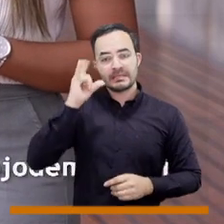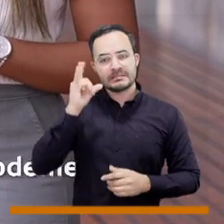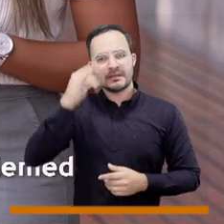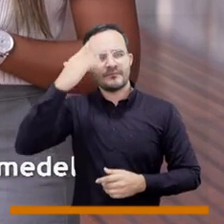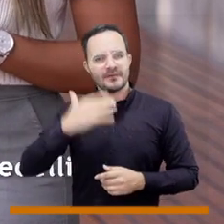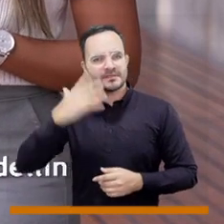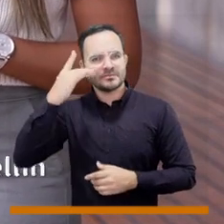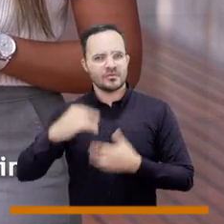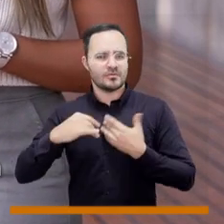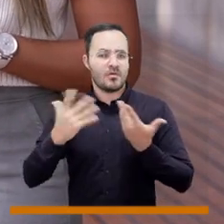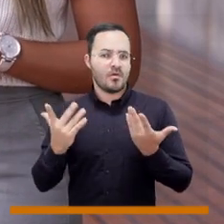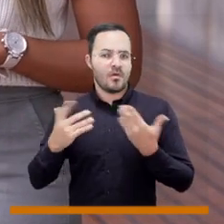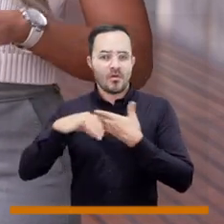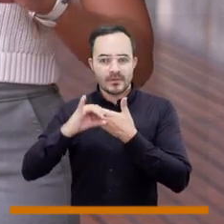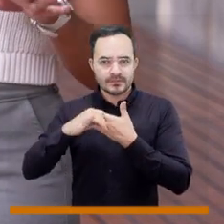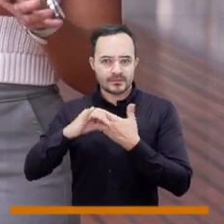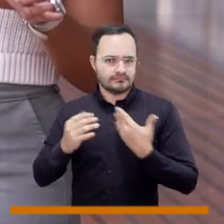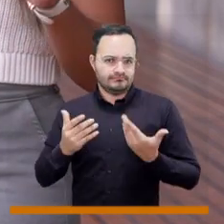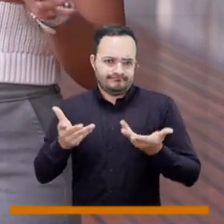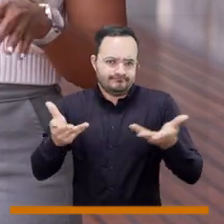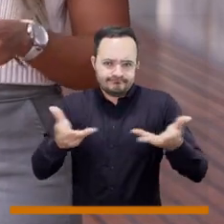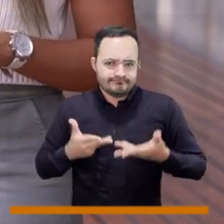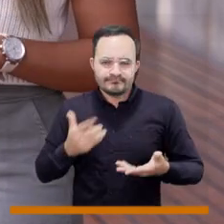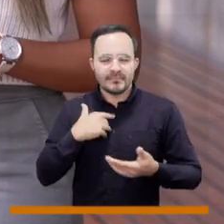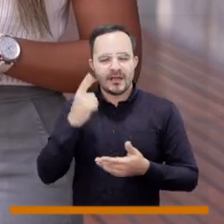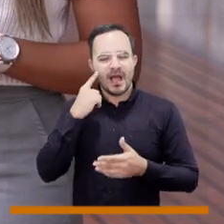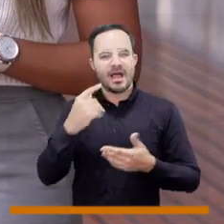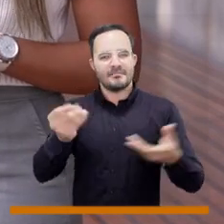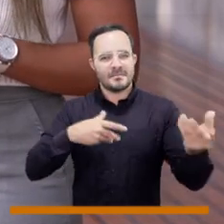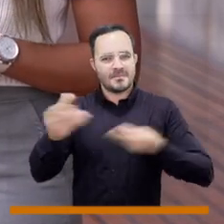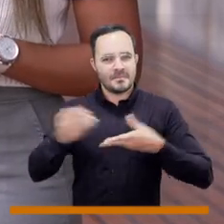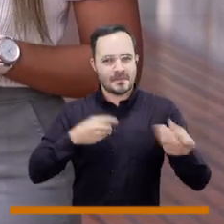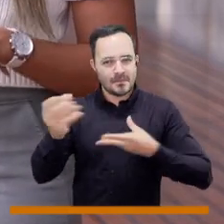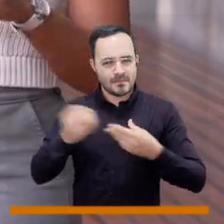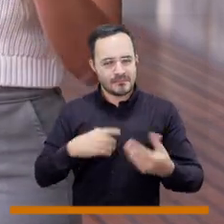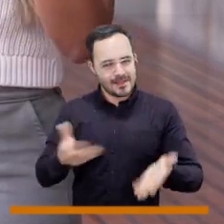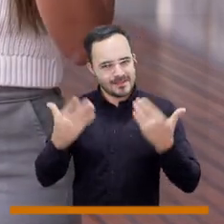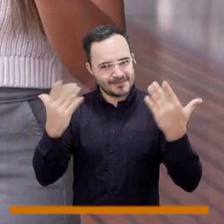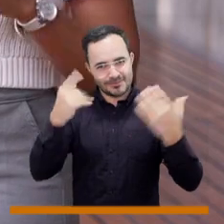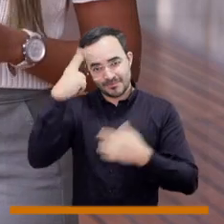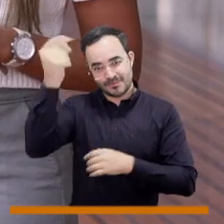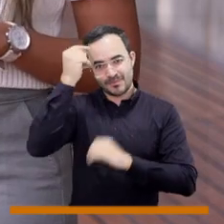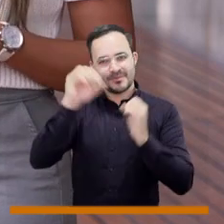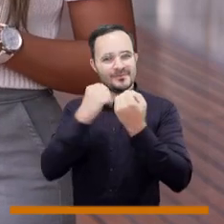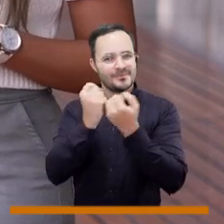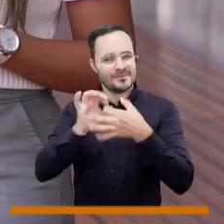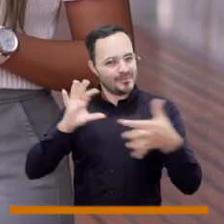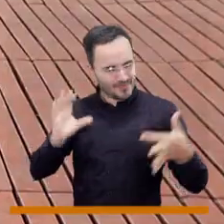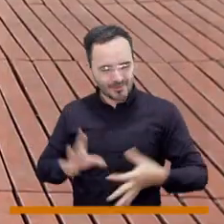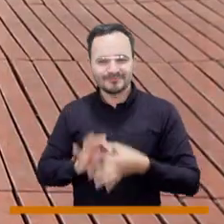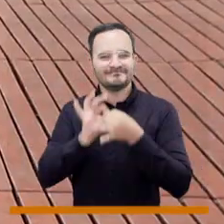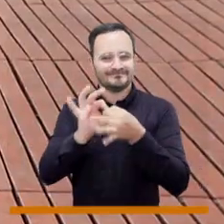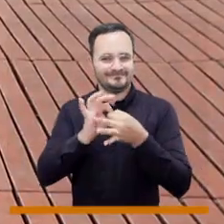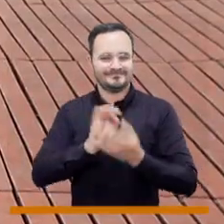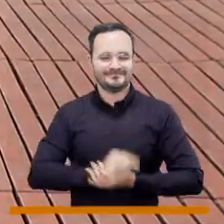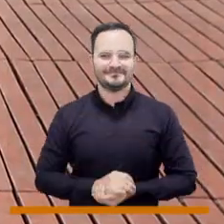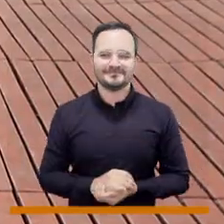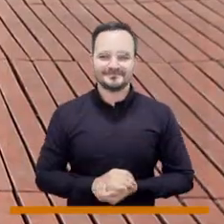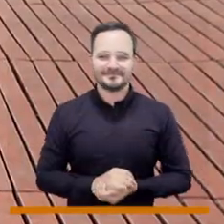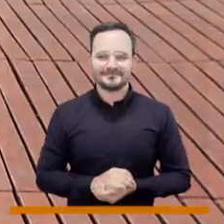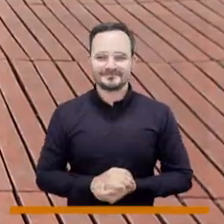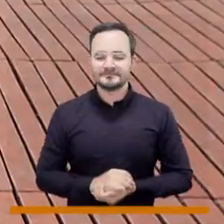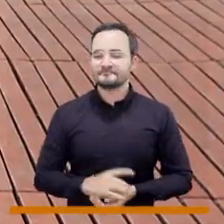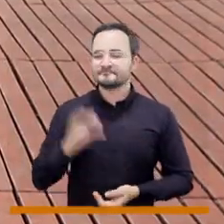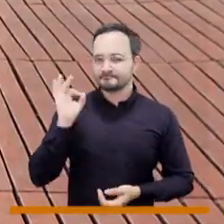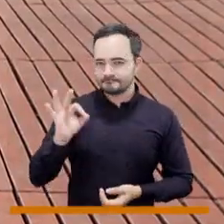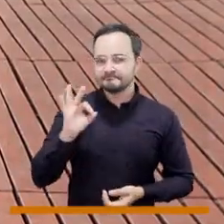de YouTube como Consejo de Medellín. Recuerde que los estamos escuchando porque el consejo somos tú y yo. Bueno,